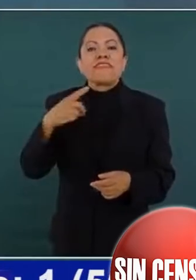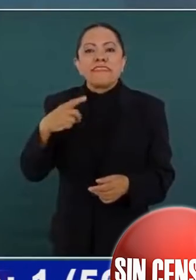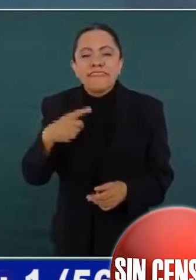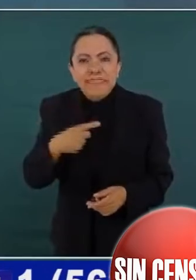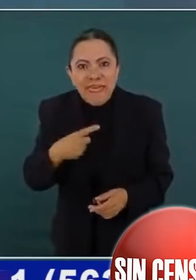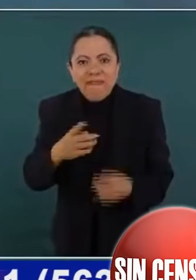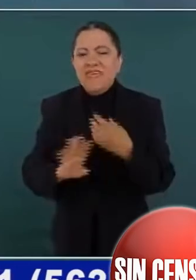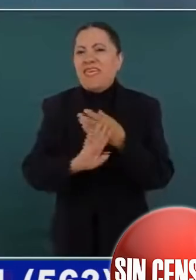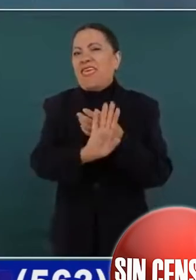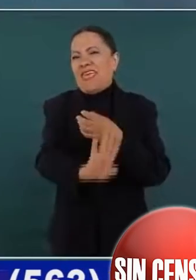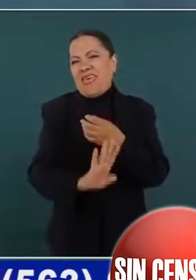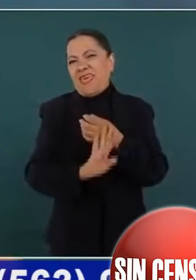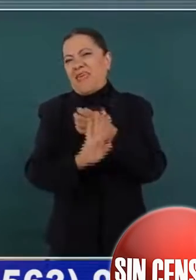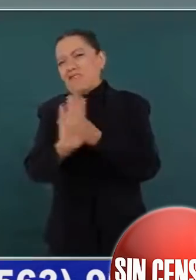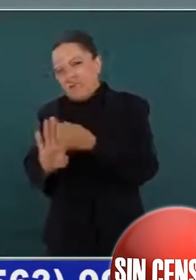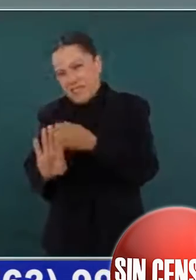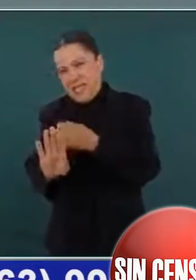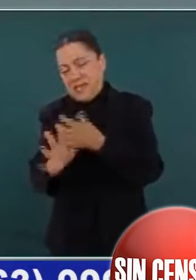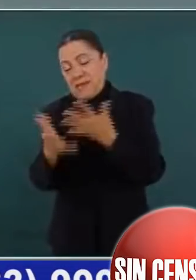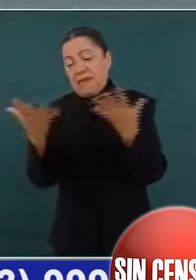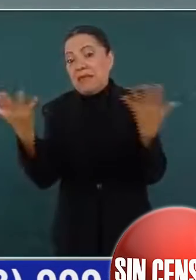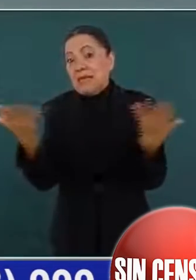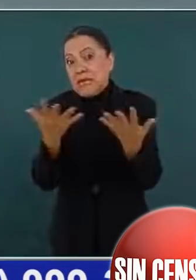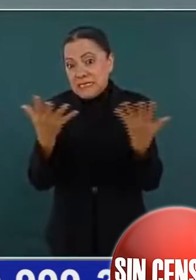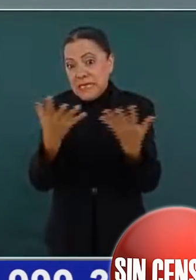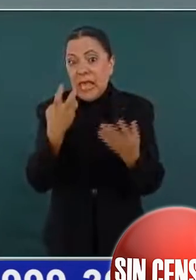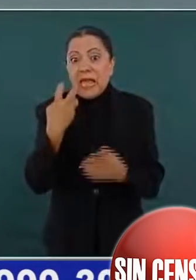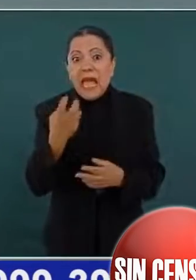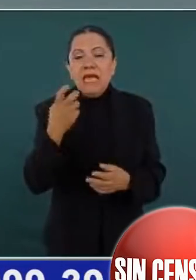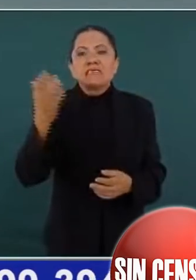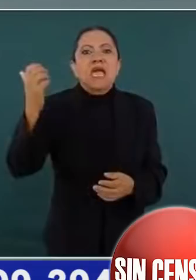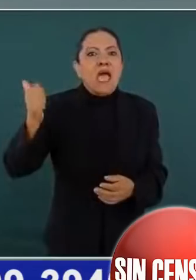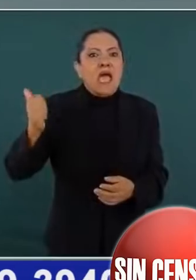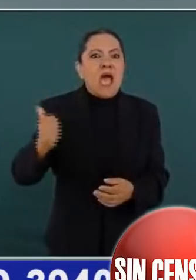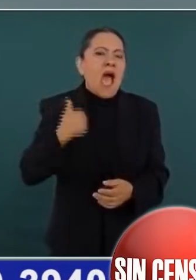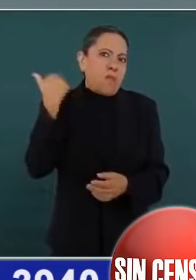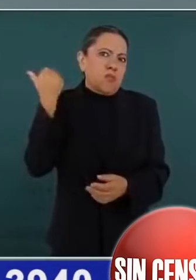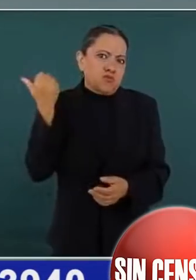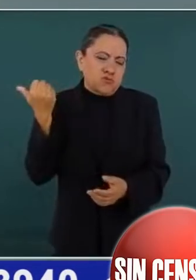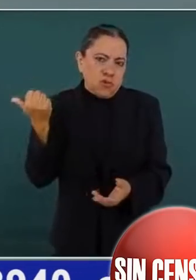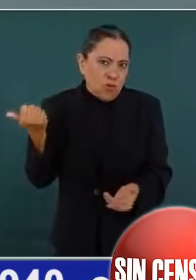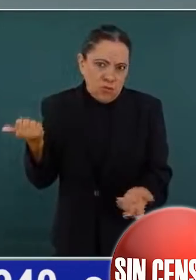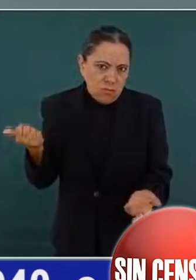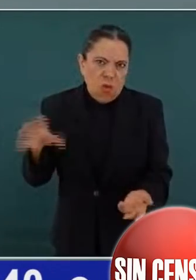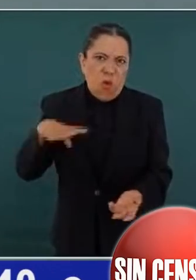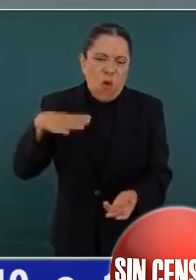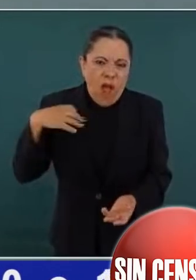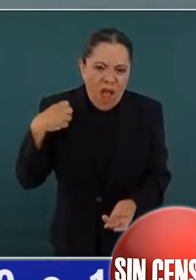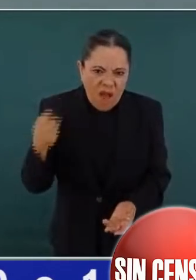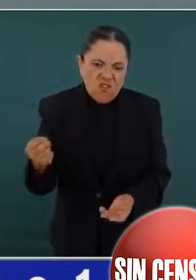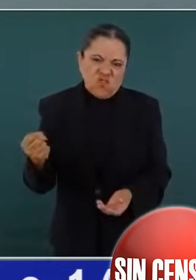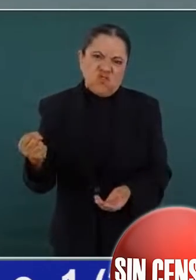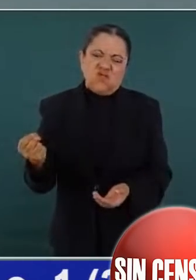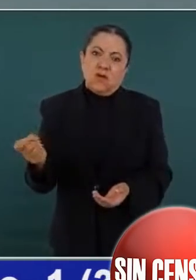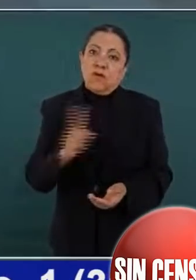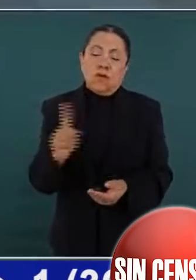evitar que se cometan estos abusos. Y vamos a seguir hablando del